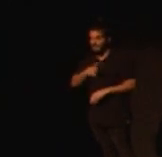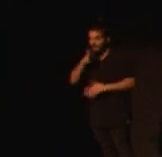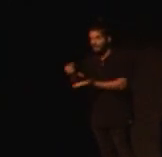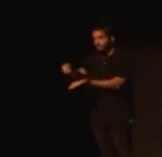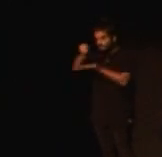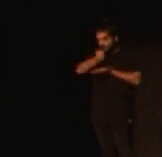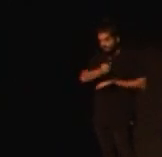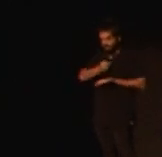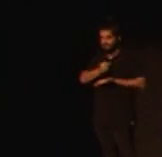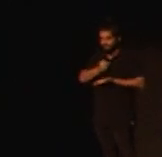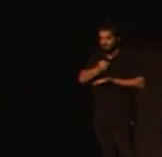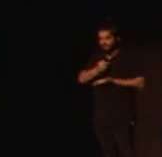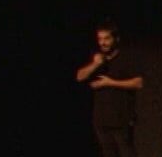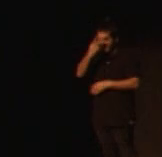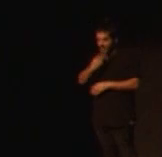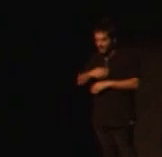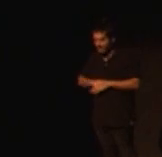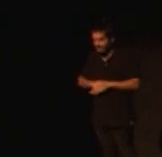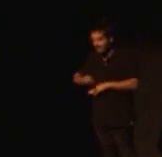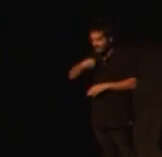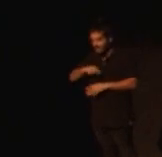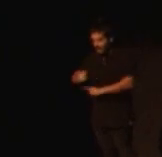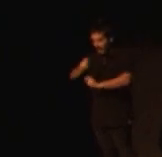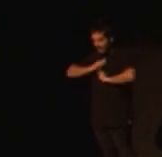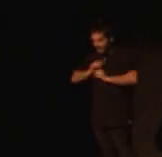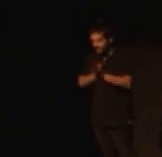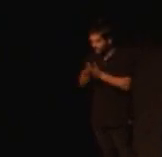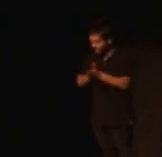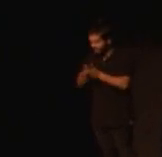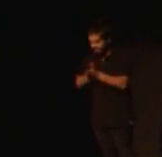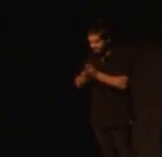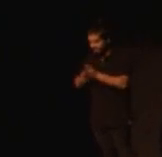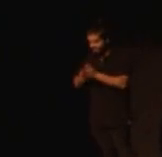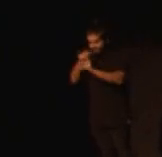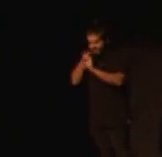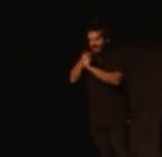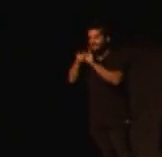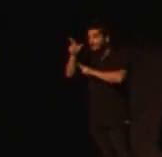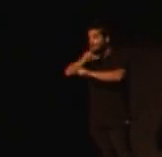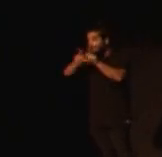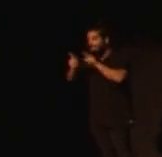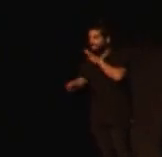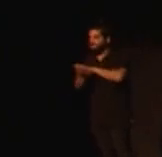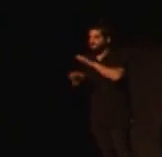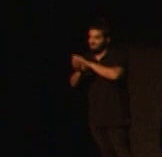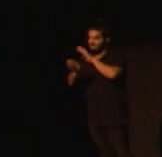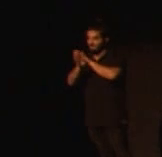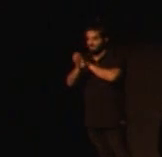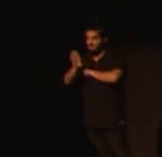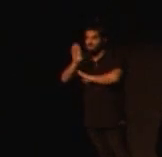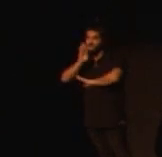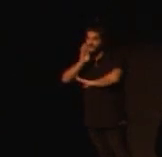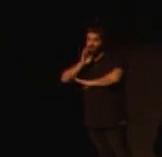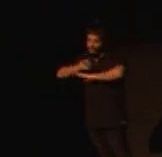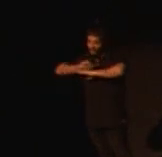sobre todo, representa una gran inyección de motivación para continuar este viaje que iniciamos a finales de 2011, en un tren, si me permiten este